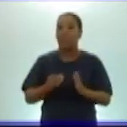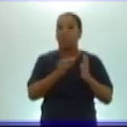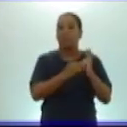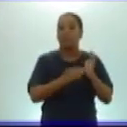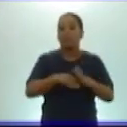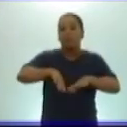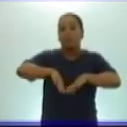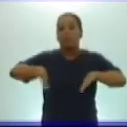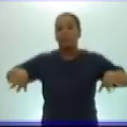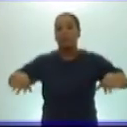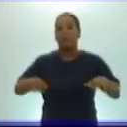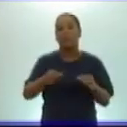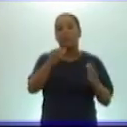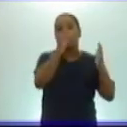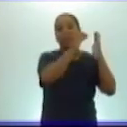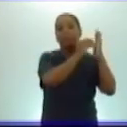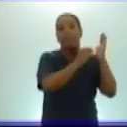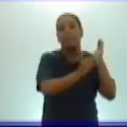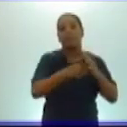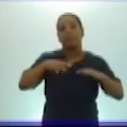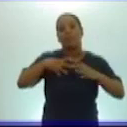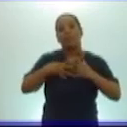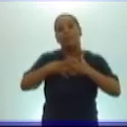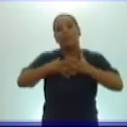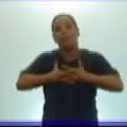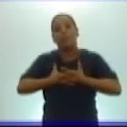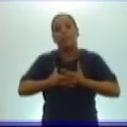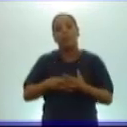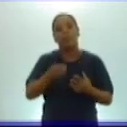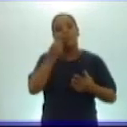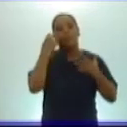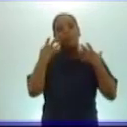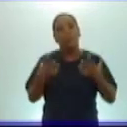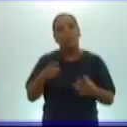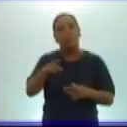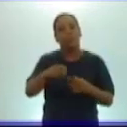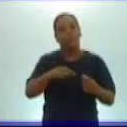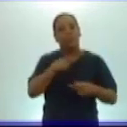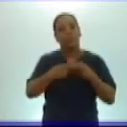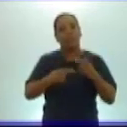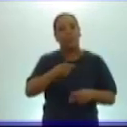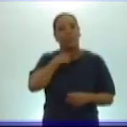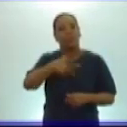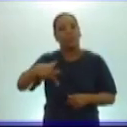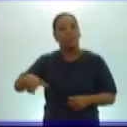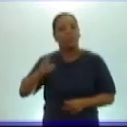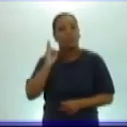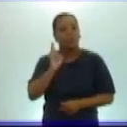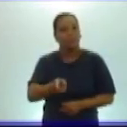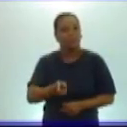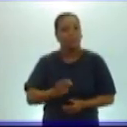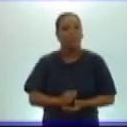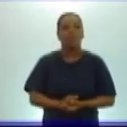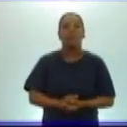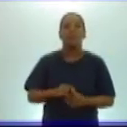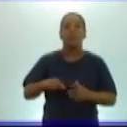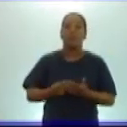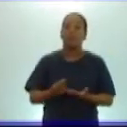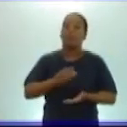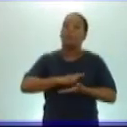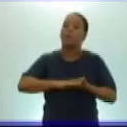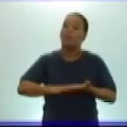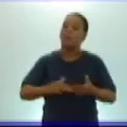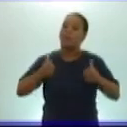es importante que ustedes realicen estas actividades que les hemos orientado porque les permitirán estar en